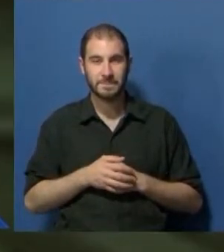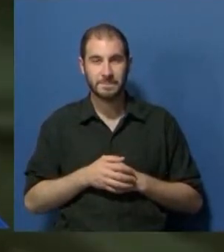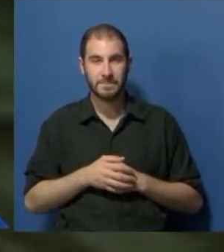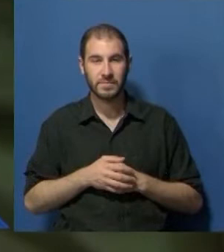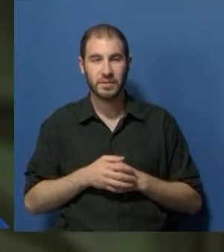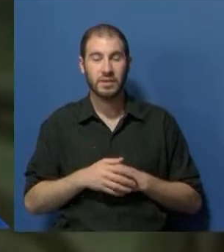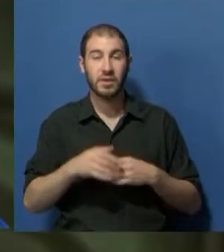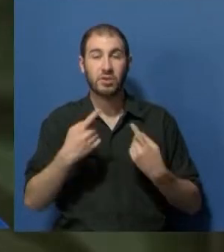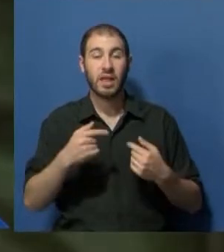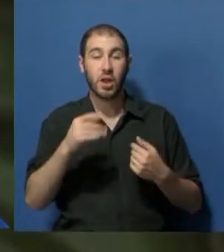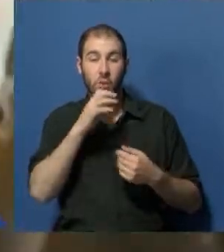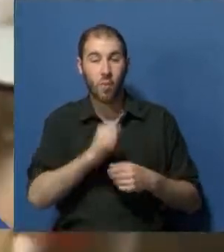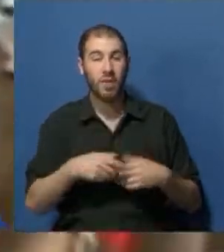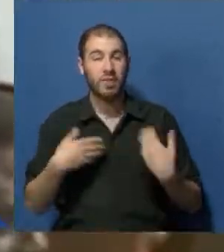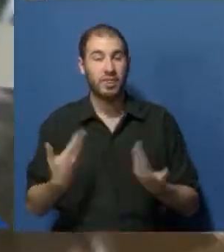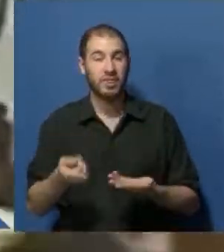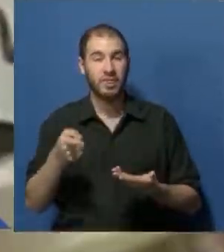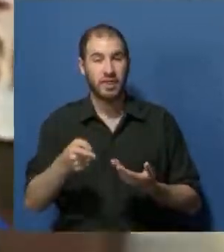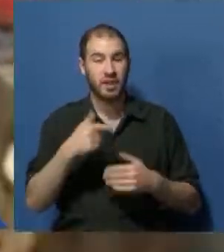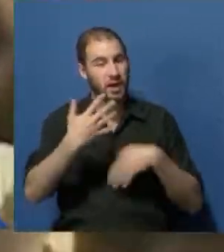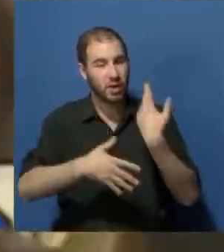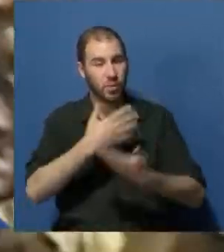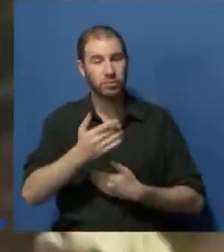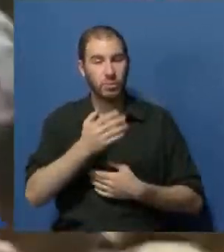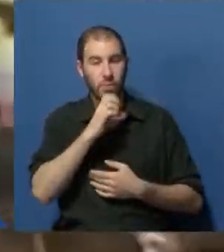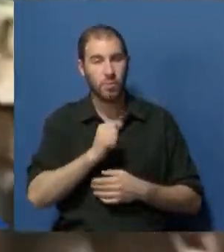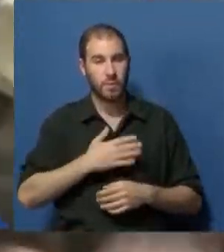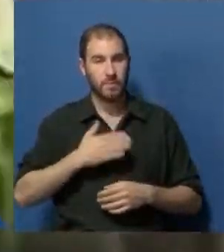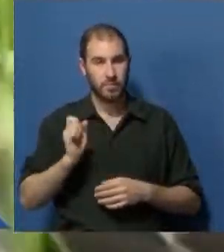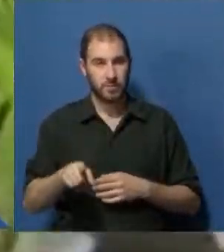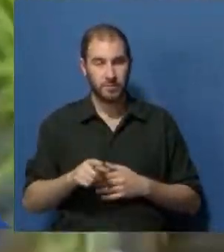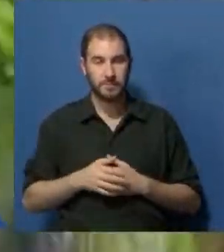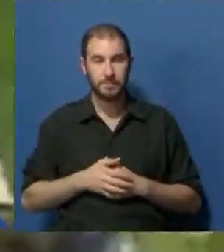lo que deja Cuba, digamos, la revolución cubana